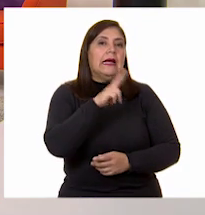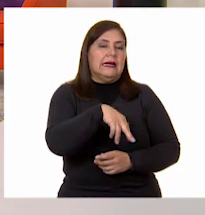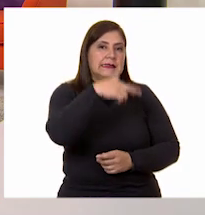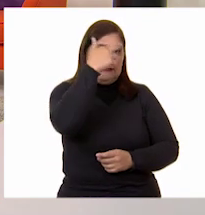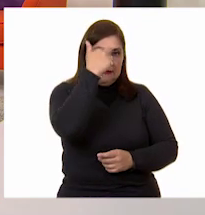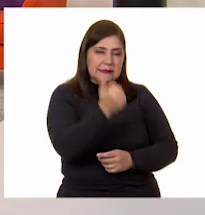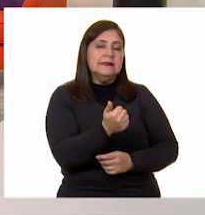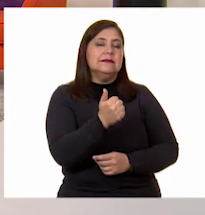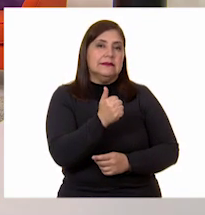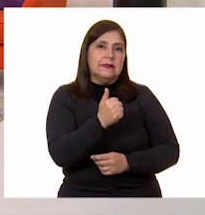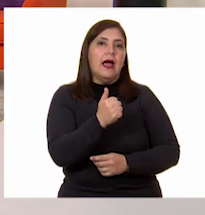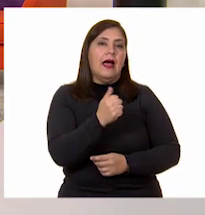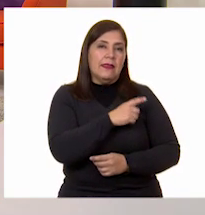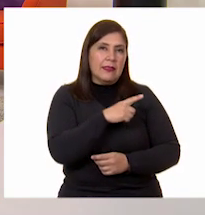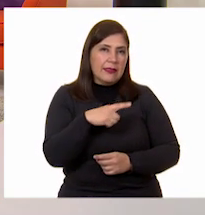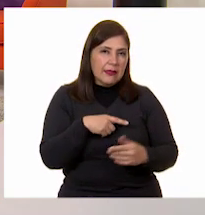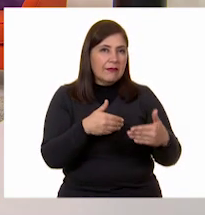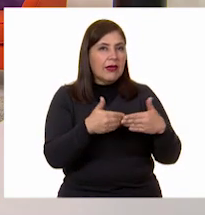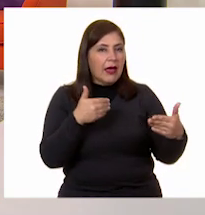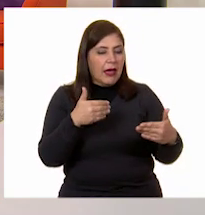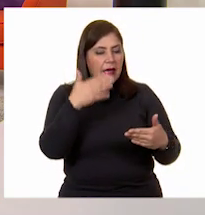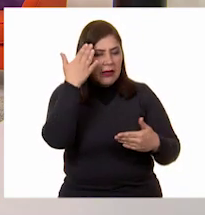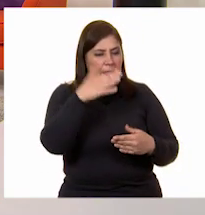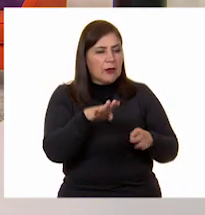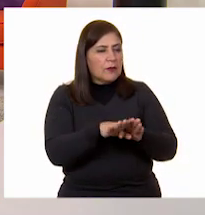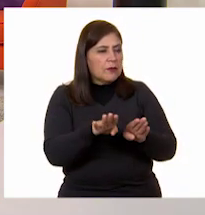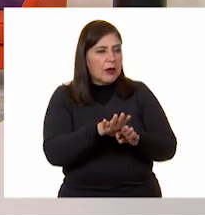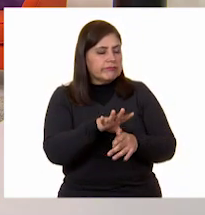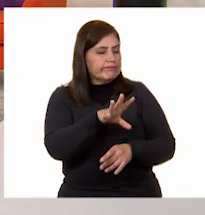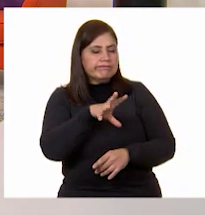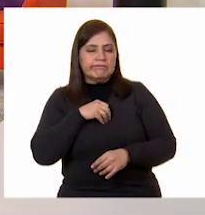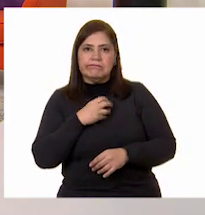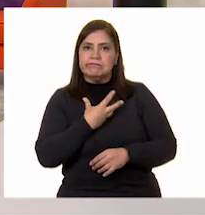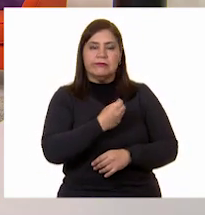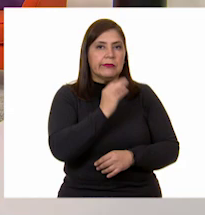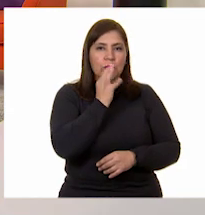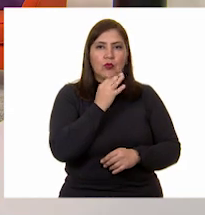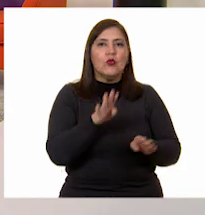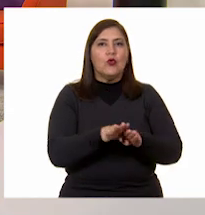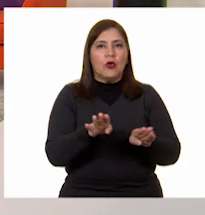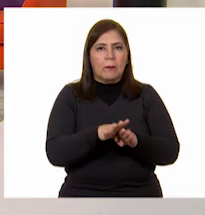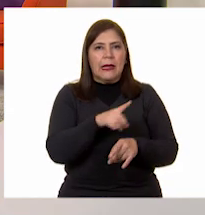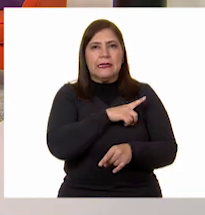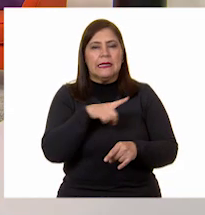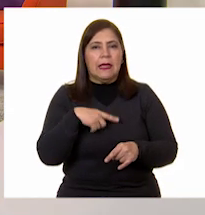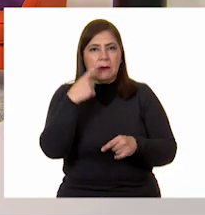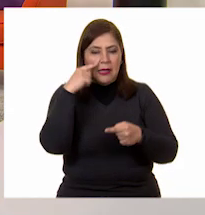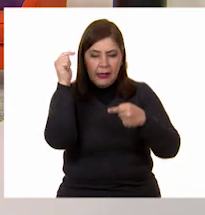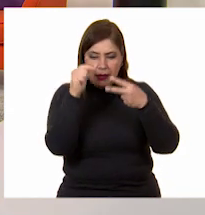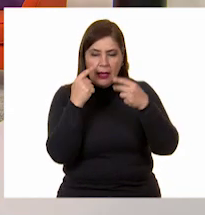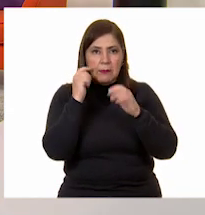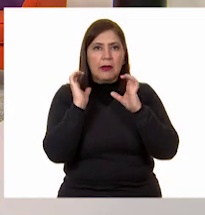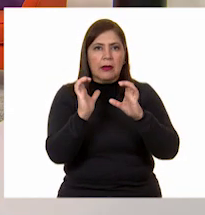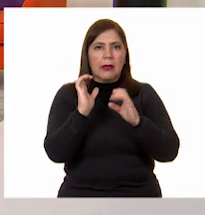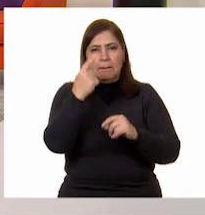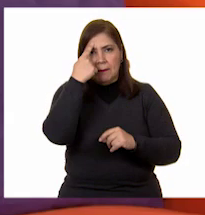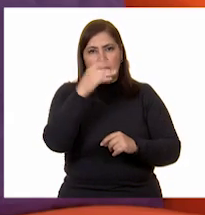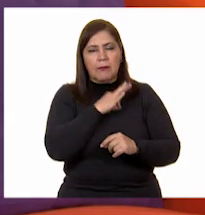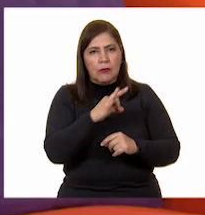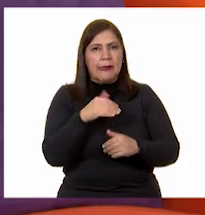muy conscientes de cómo nos podemos contagiar y sobre todo de los cuidados que debemos de tener para evitar